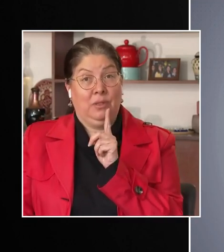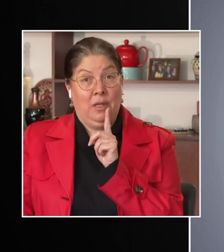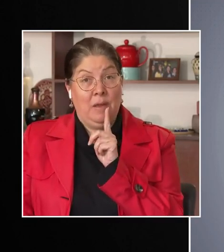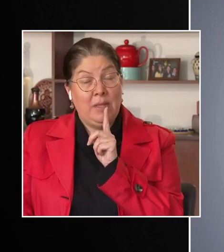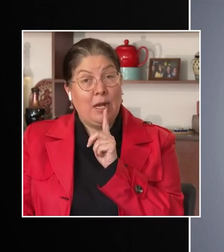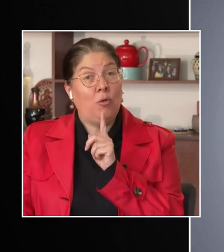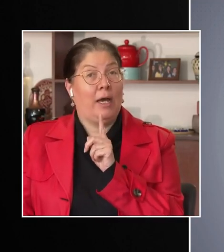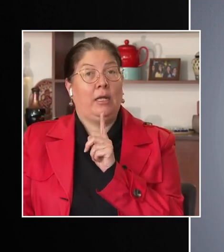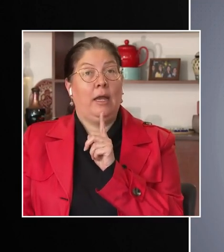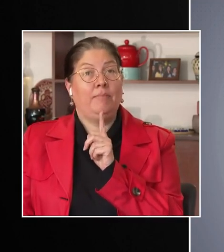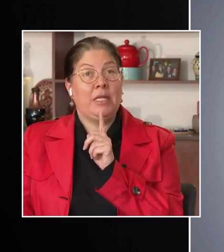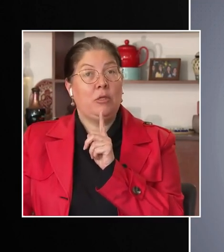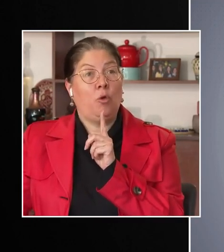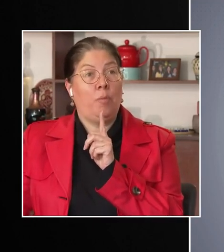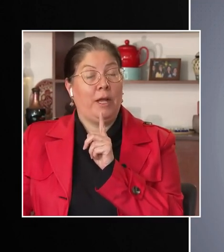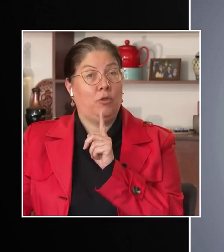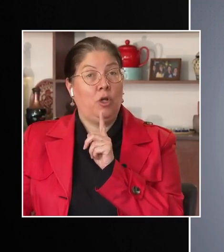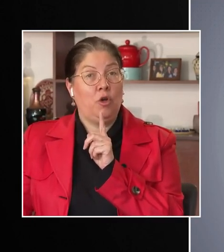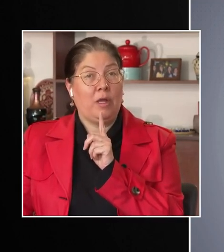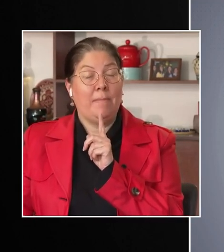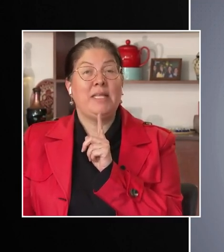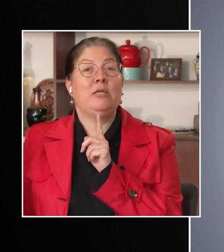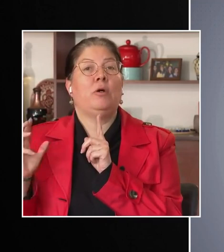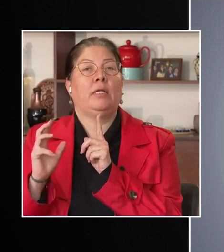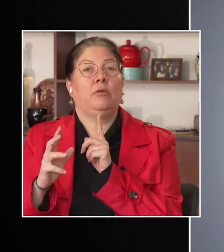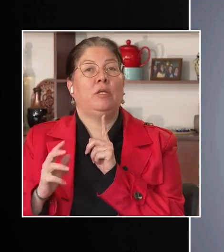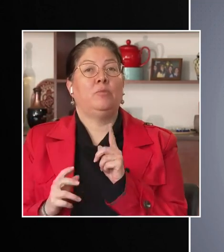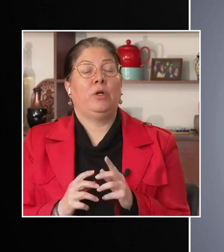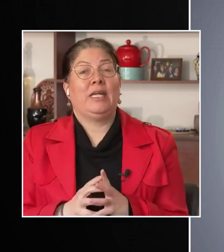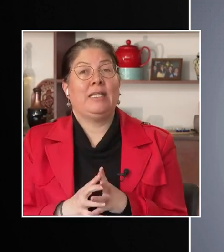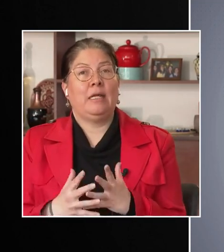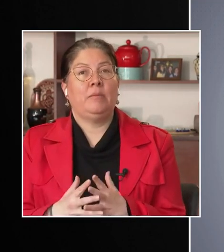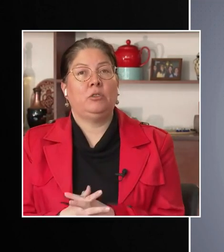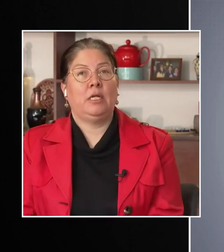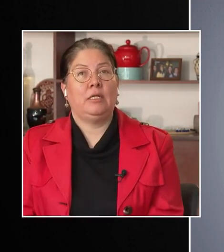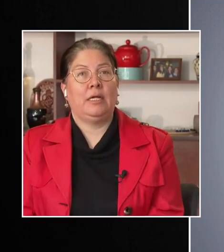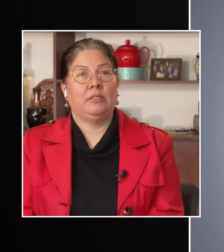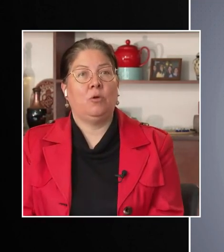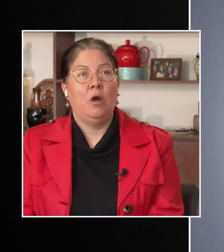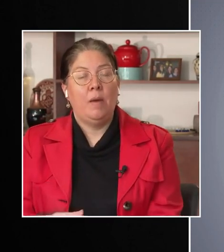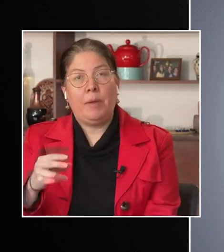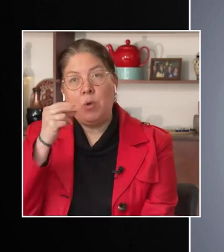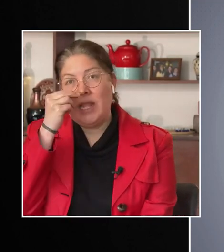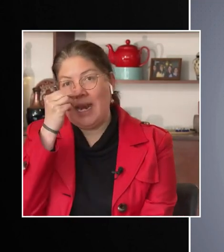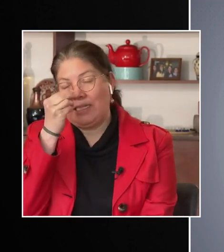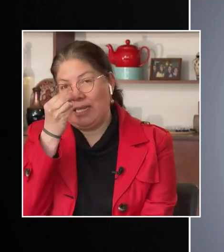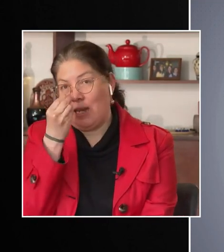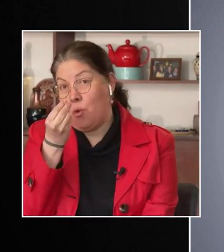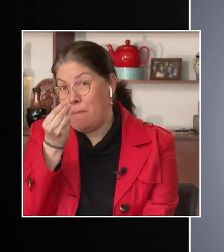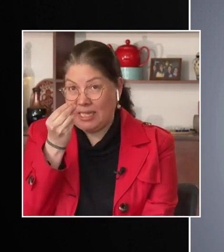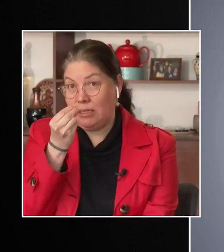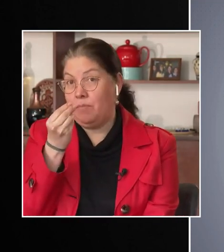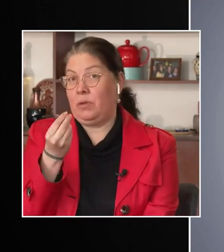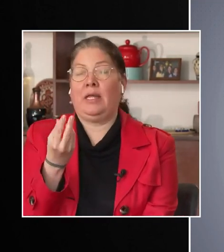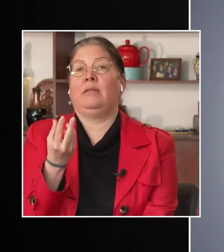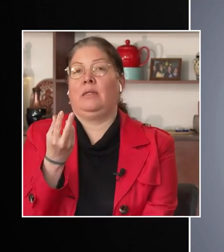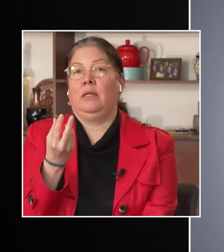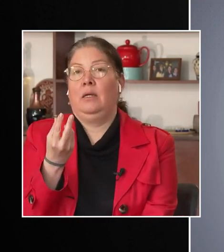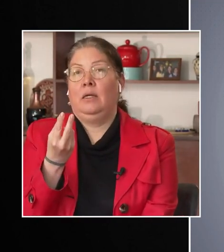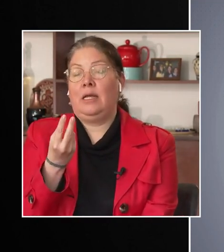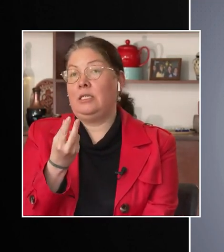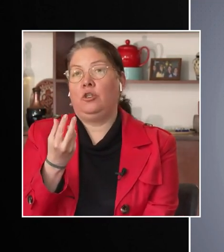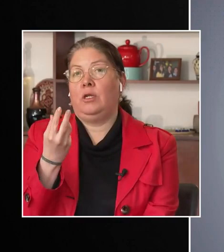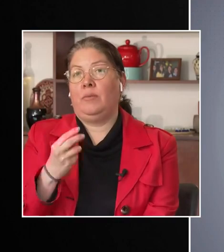años. Mira el lugar que han venido ocupando y lo que han venido ganando las mujeres en términos de liderazgo, pero en el escenario más